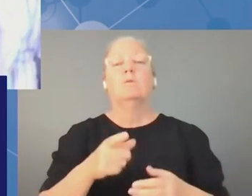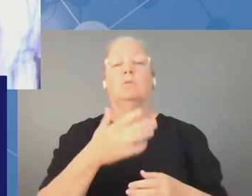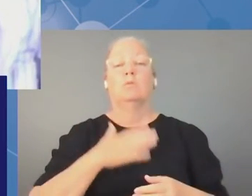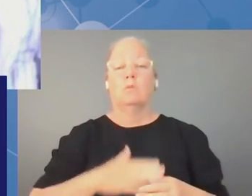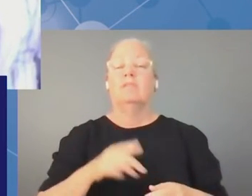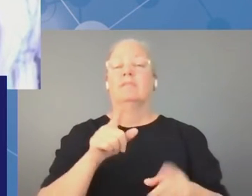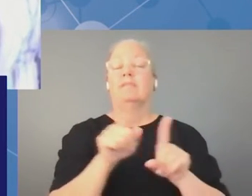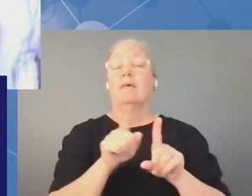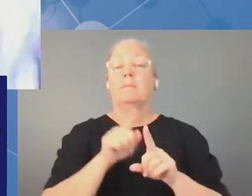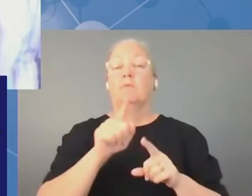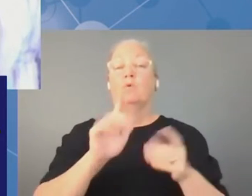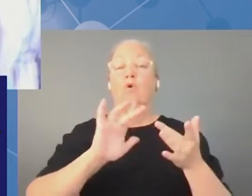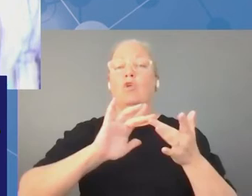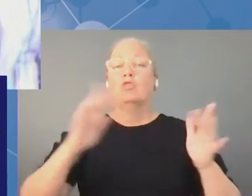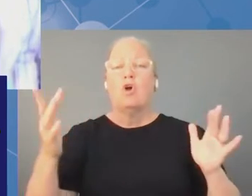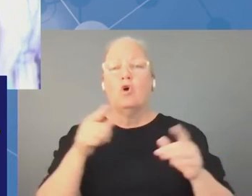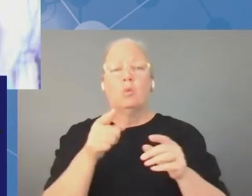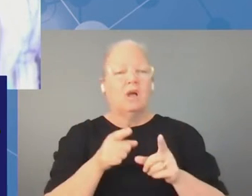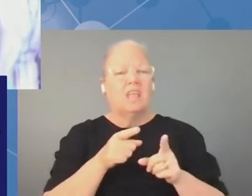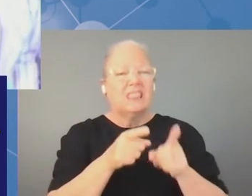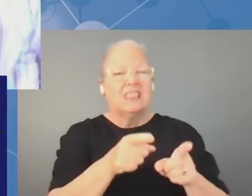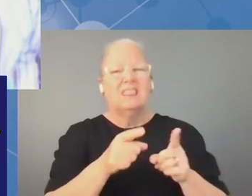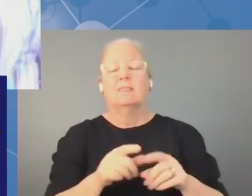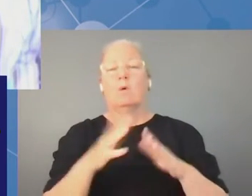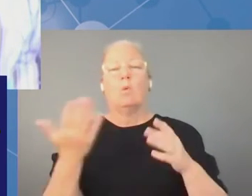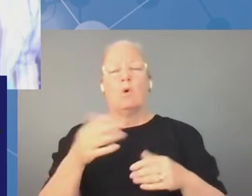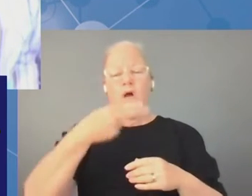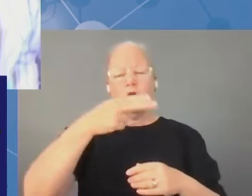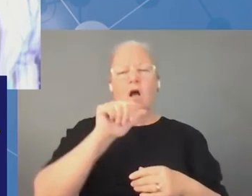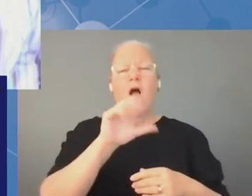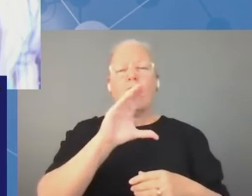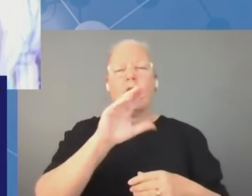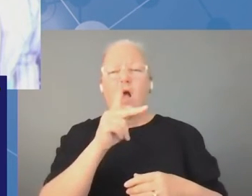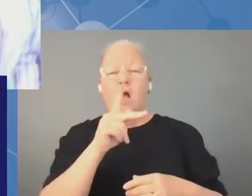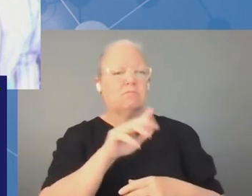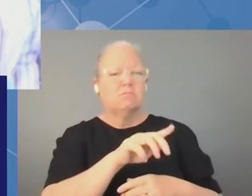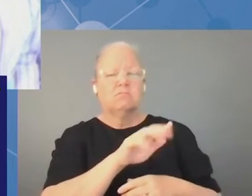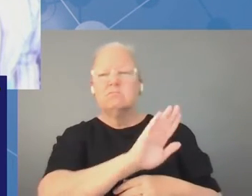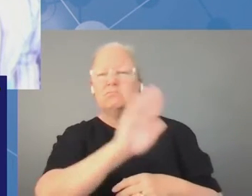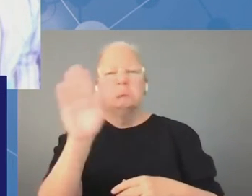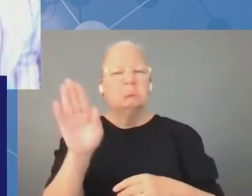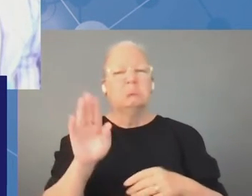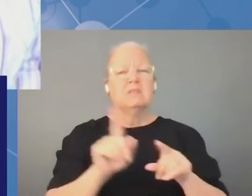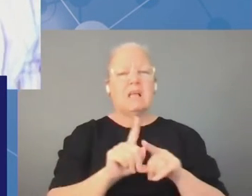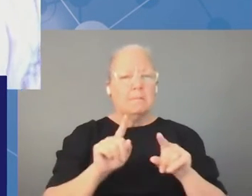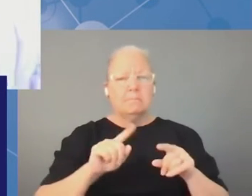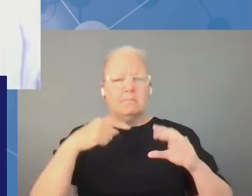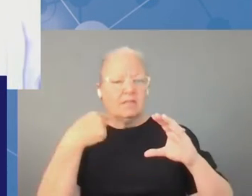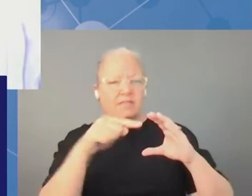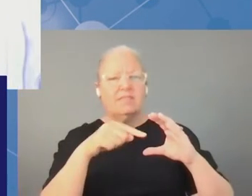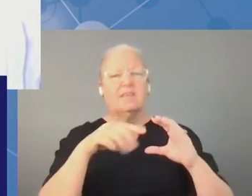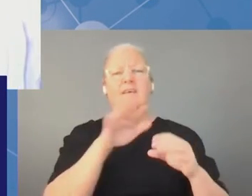acceso de Internet en zonas rurales. ¿Cómo al mismo